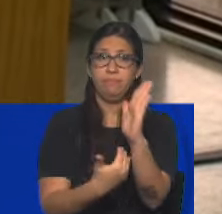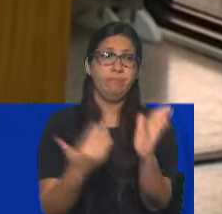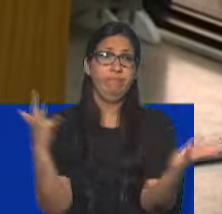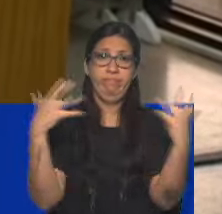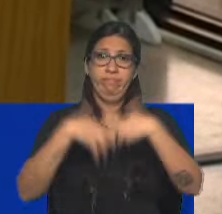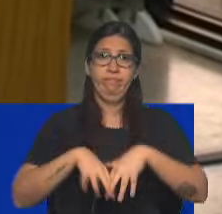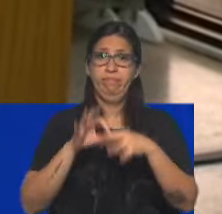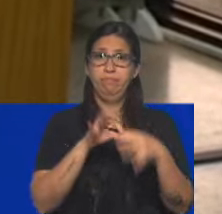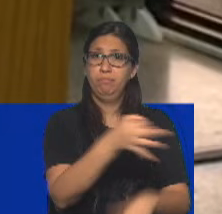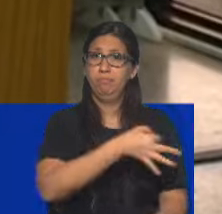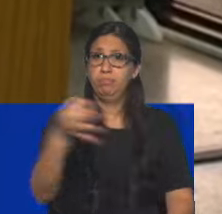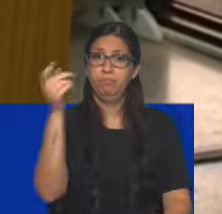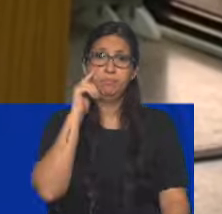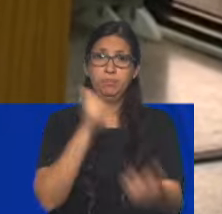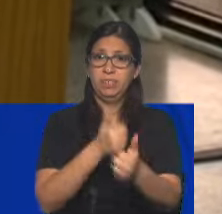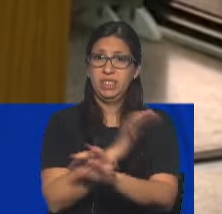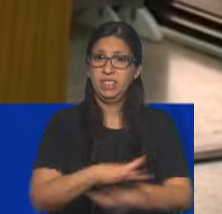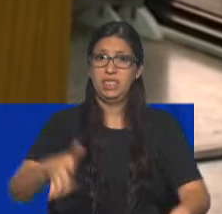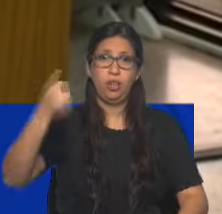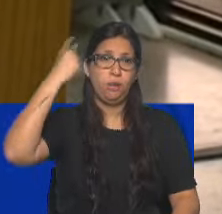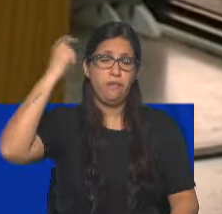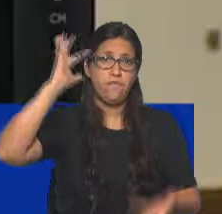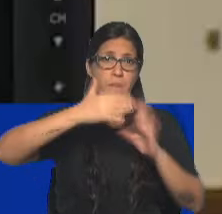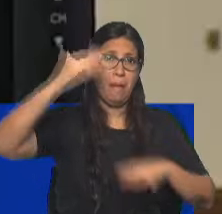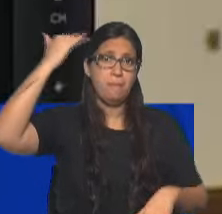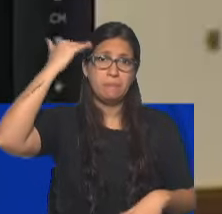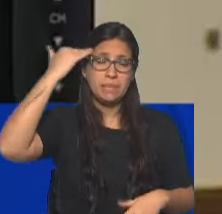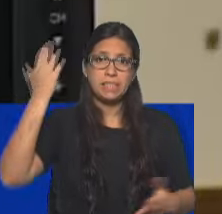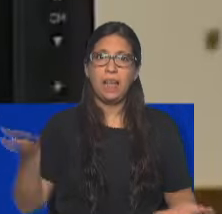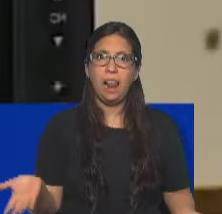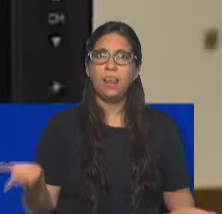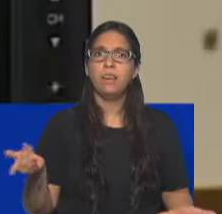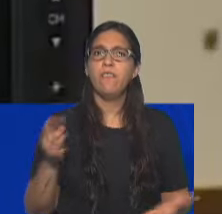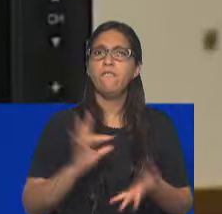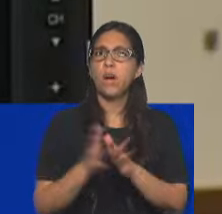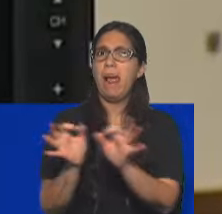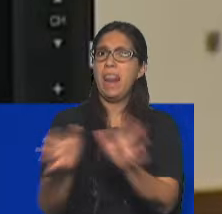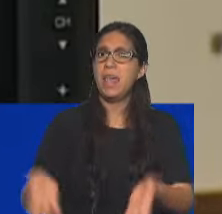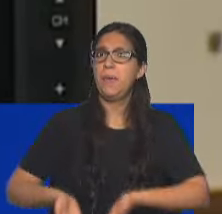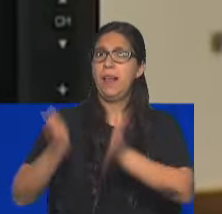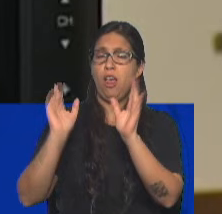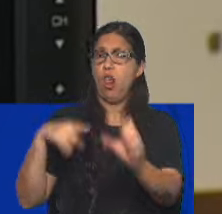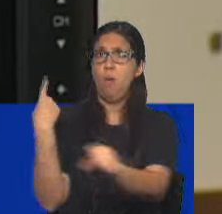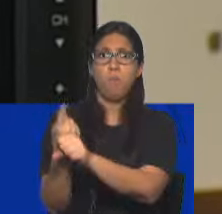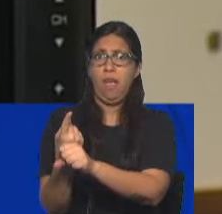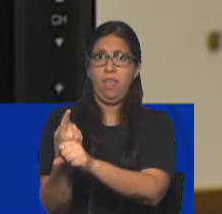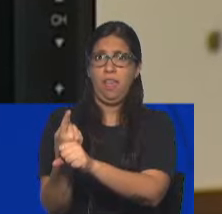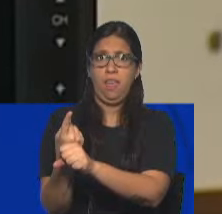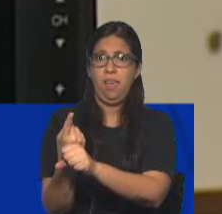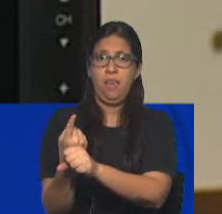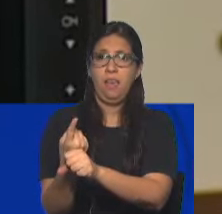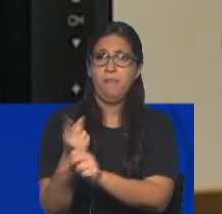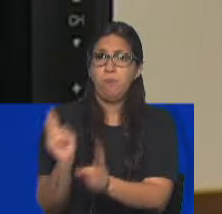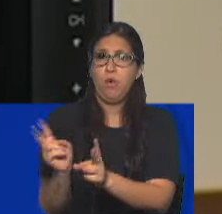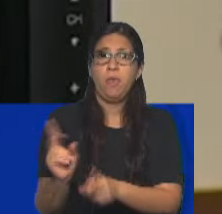sexual, y a la vez el informe penitenciario termina determinando que no está apto para ser externado, así fuera un ladrón de gallinas y no un abusador sexual. Lo primero